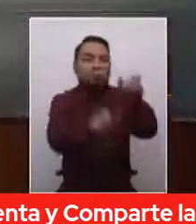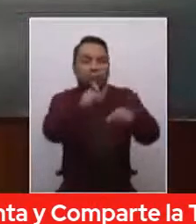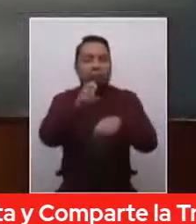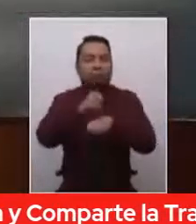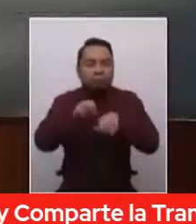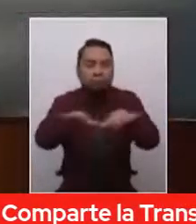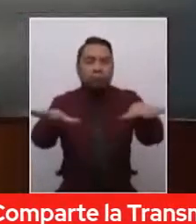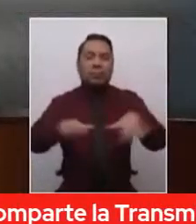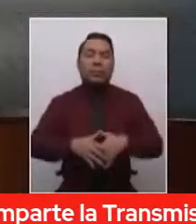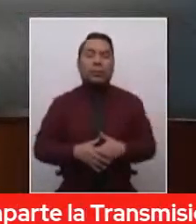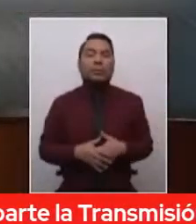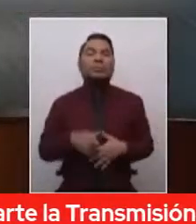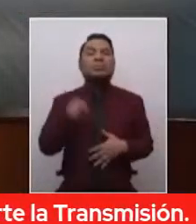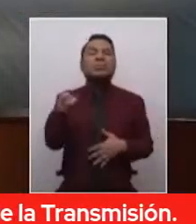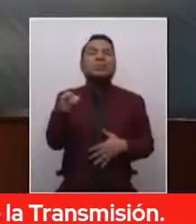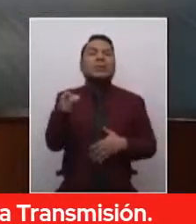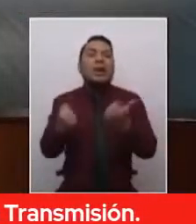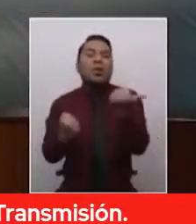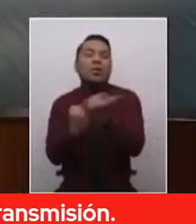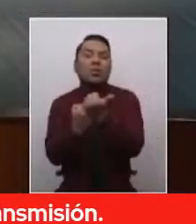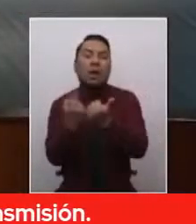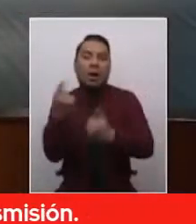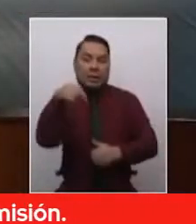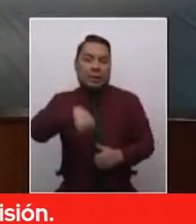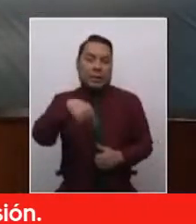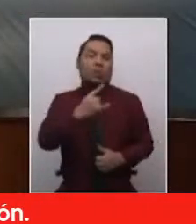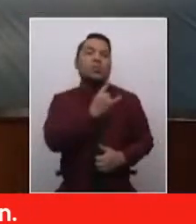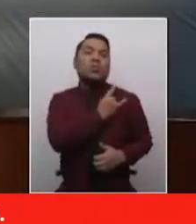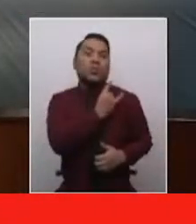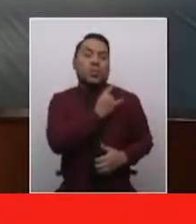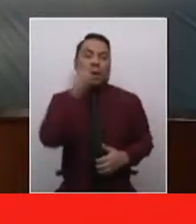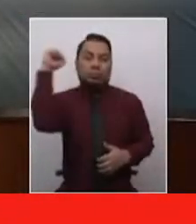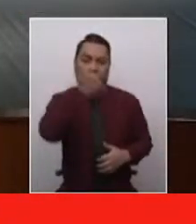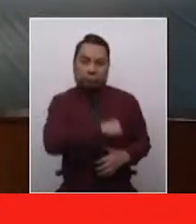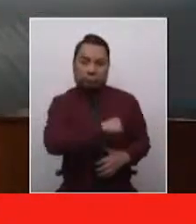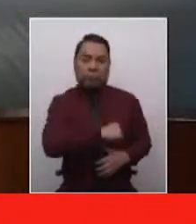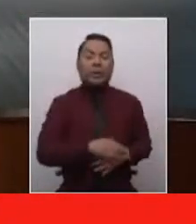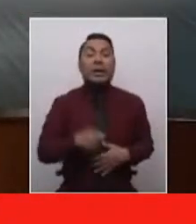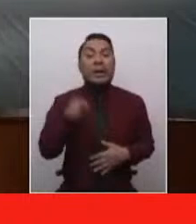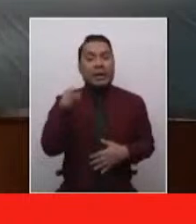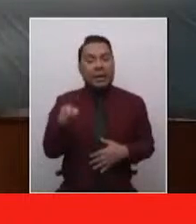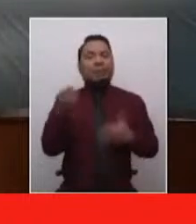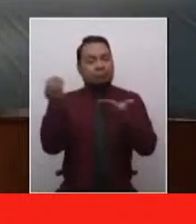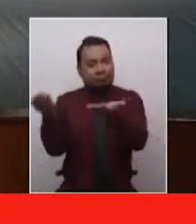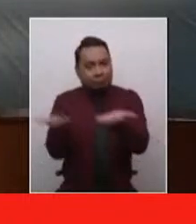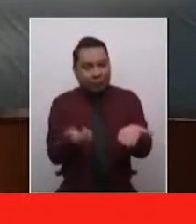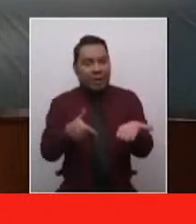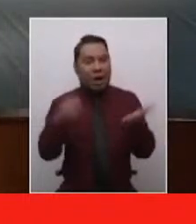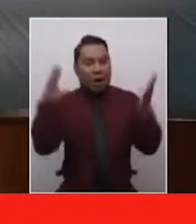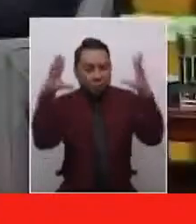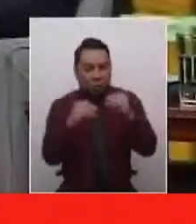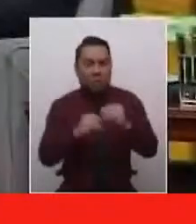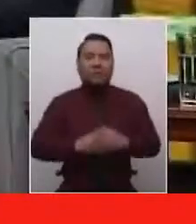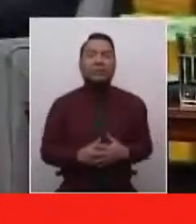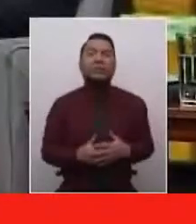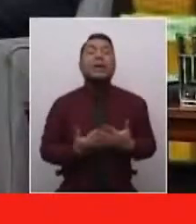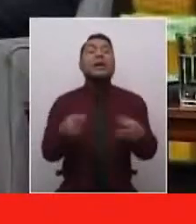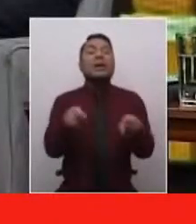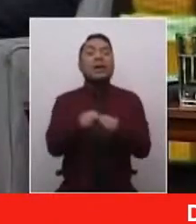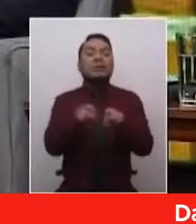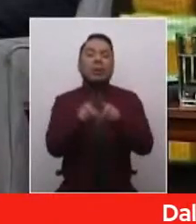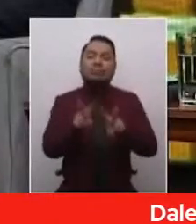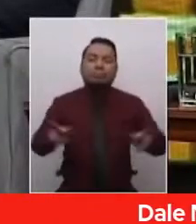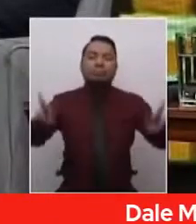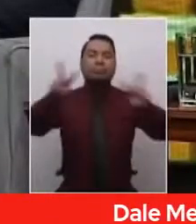Ciudadana. Y cuenta con el apoyo de la Universidad Nacional Mayor de San Marcos, anfitrión esta noche, así también del